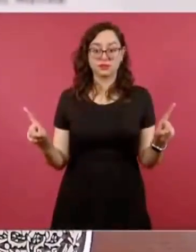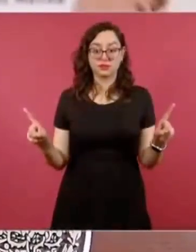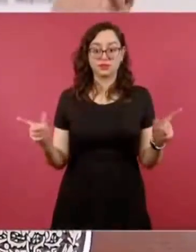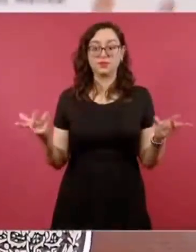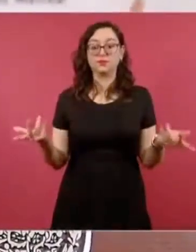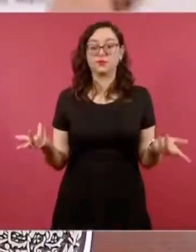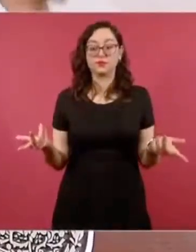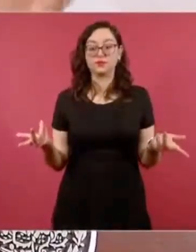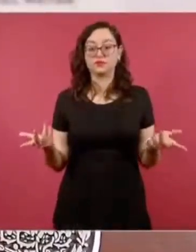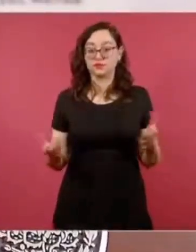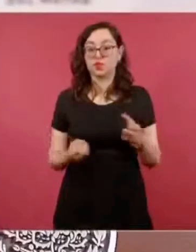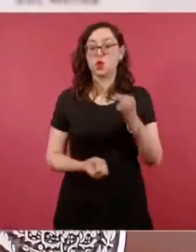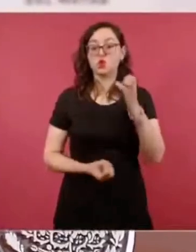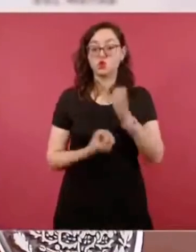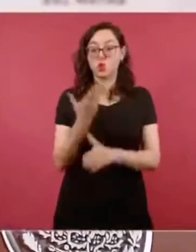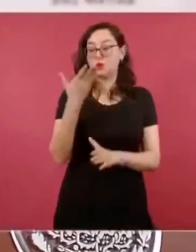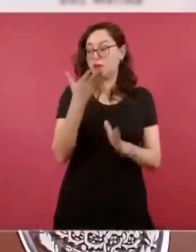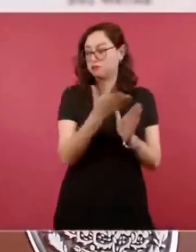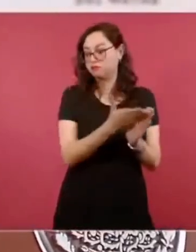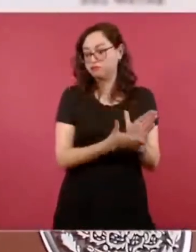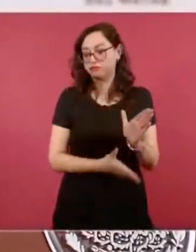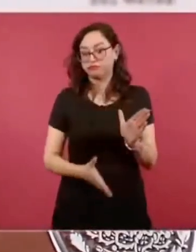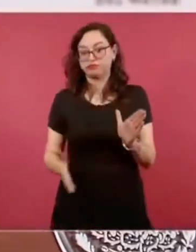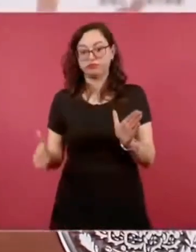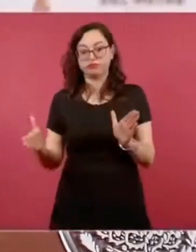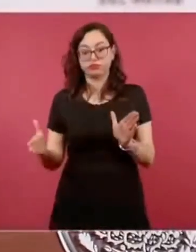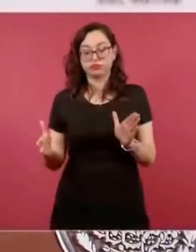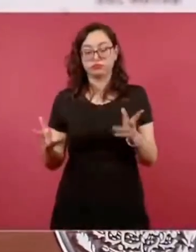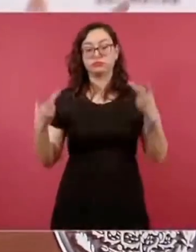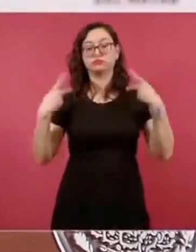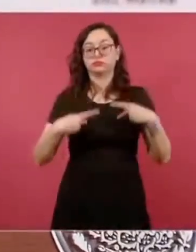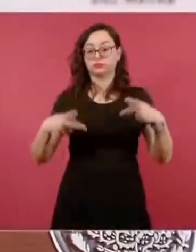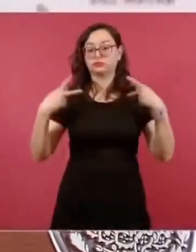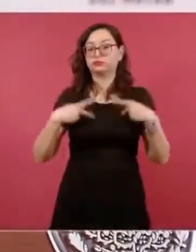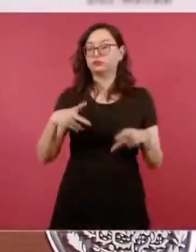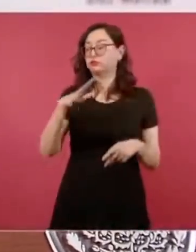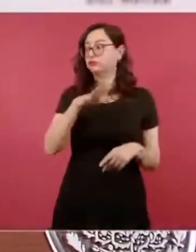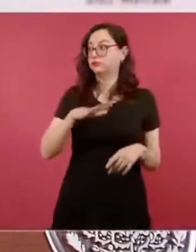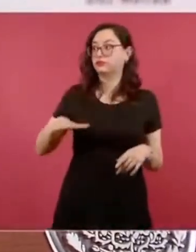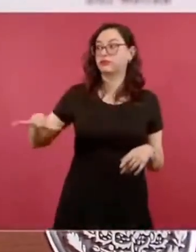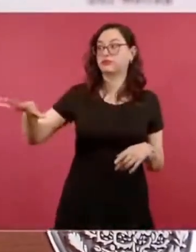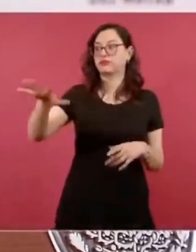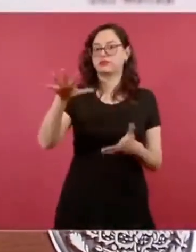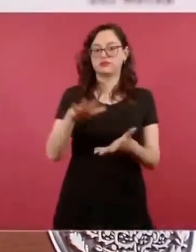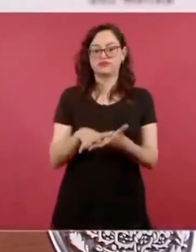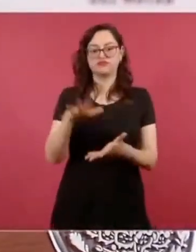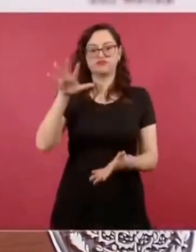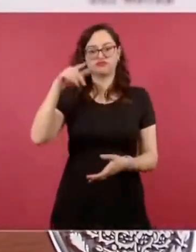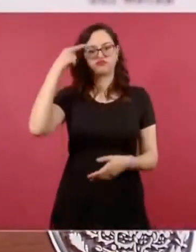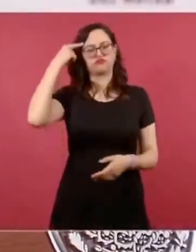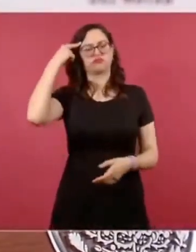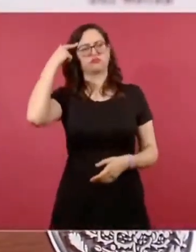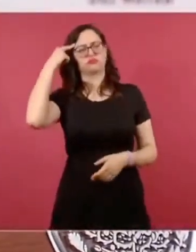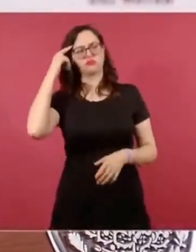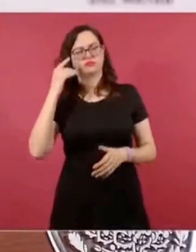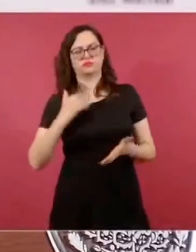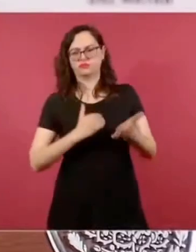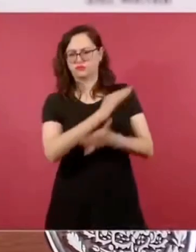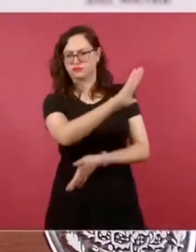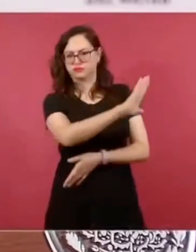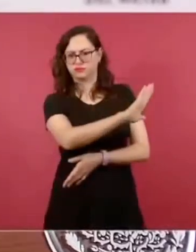Inició una nueva etapa y ahora el pueblo es actor principal,